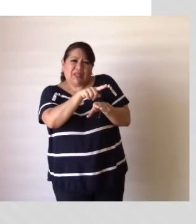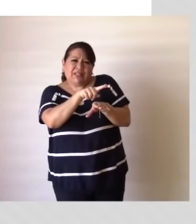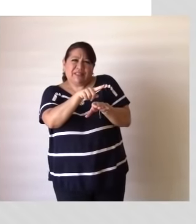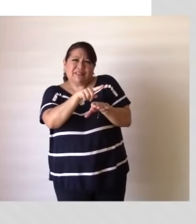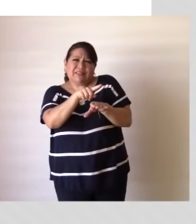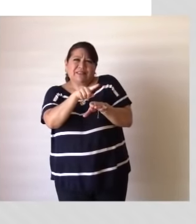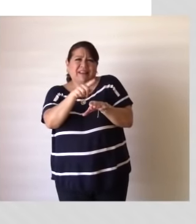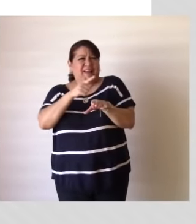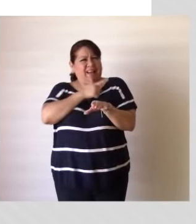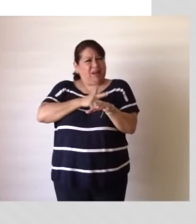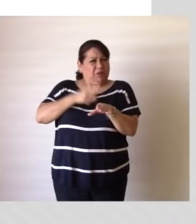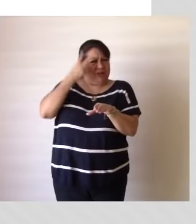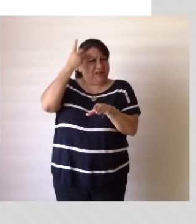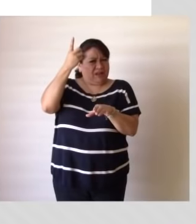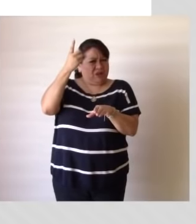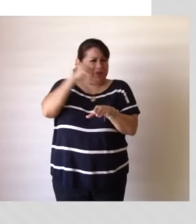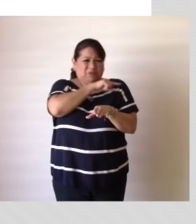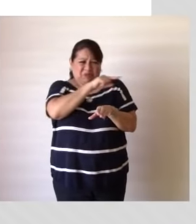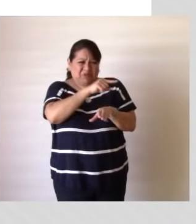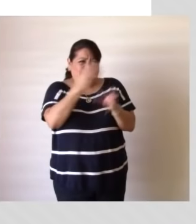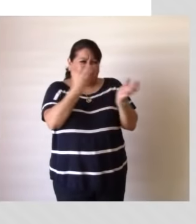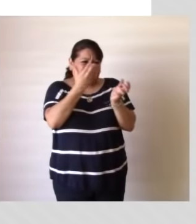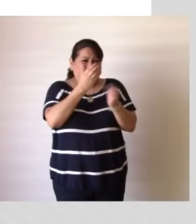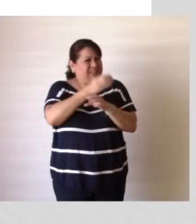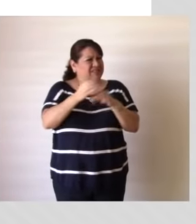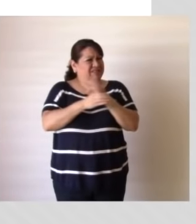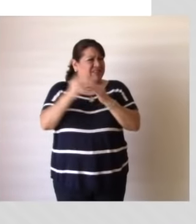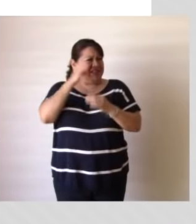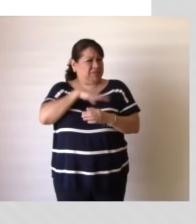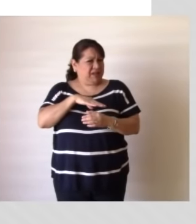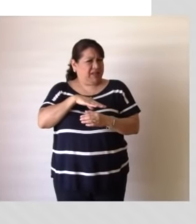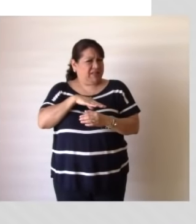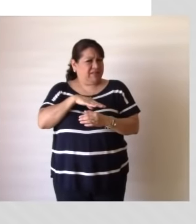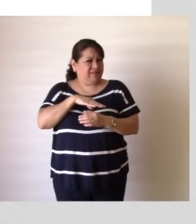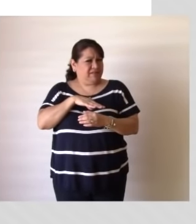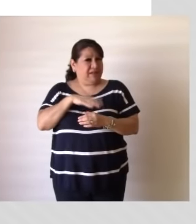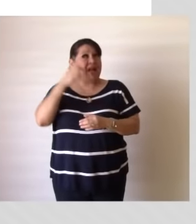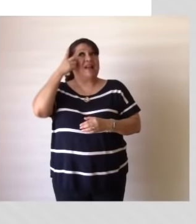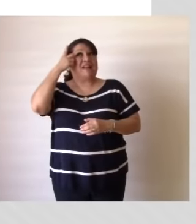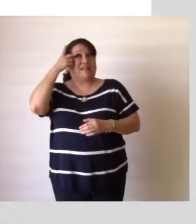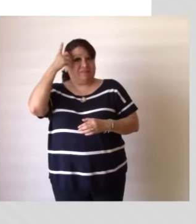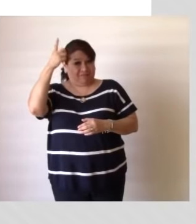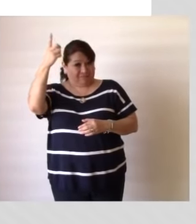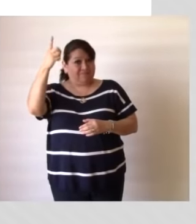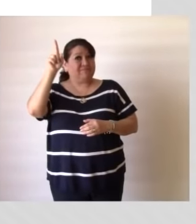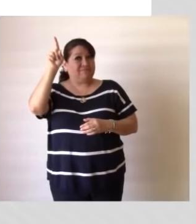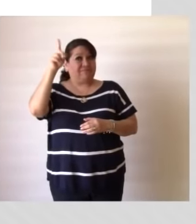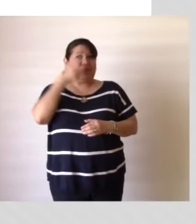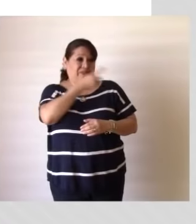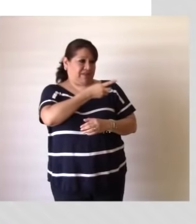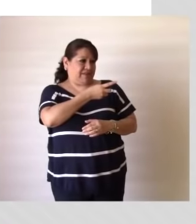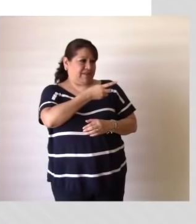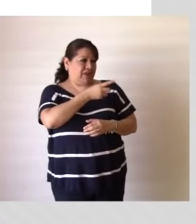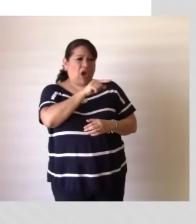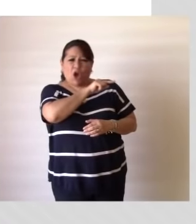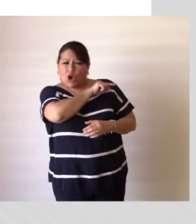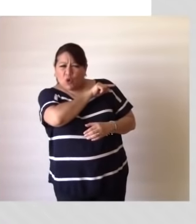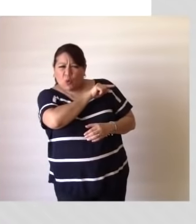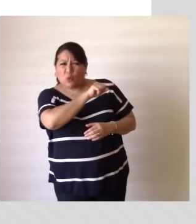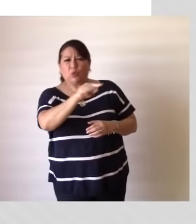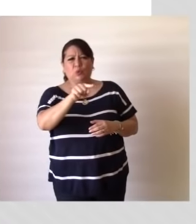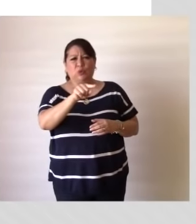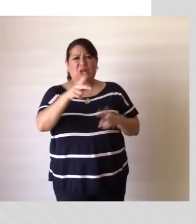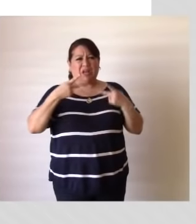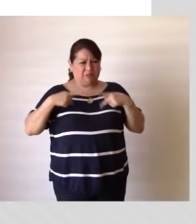estas cosas dice jehová de los ejércitos quien también hay de vosotros que cierre las